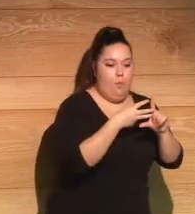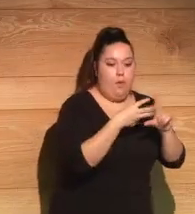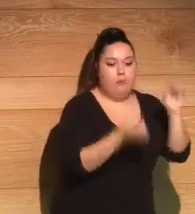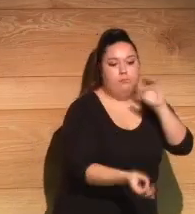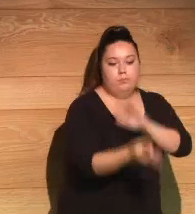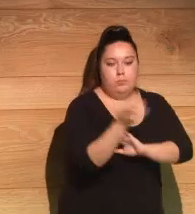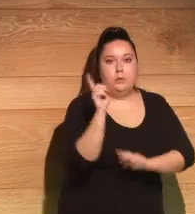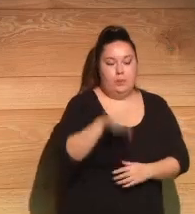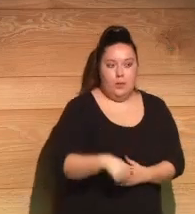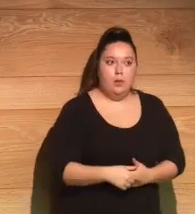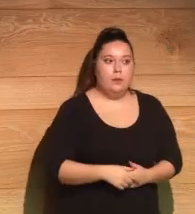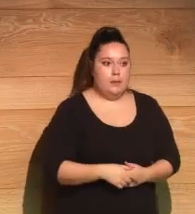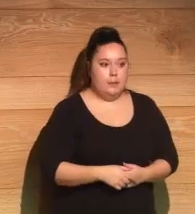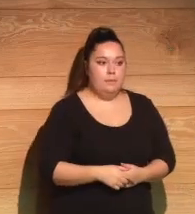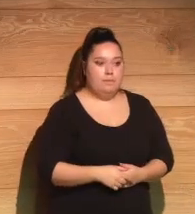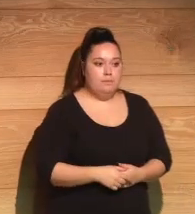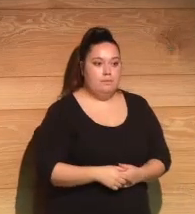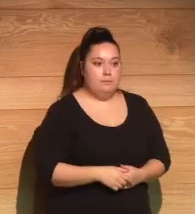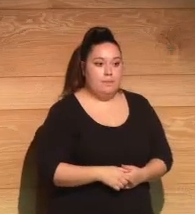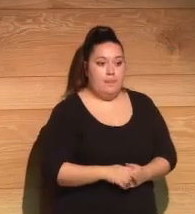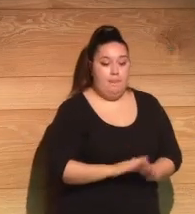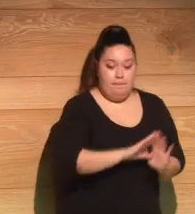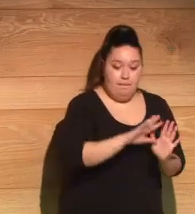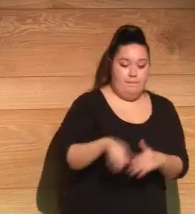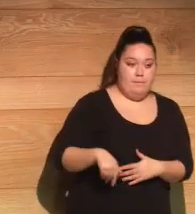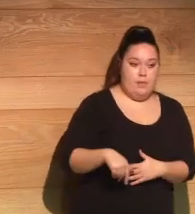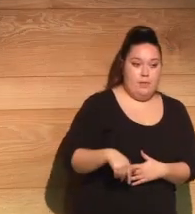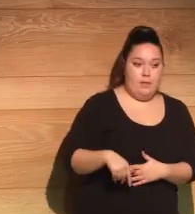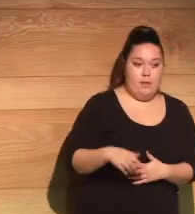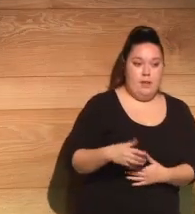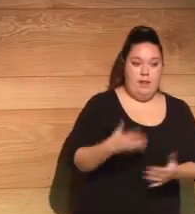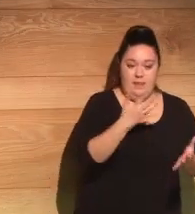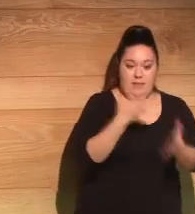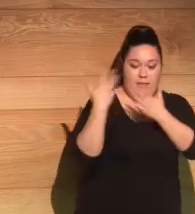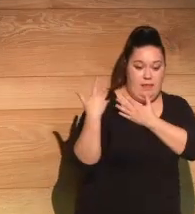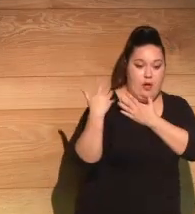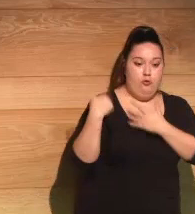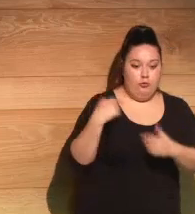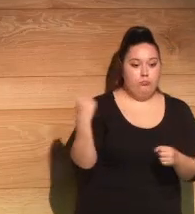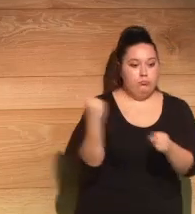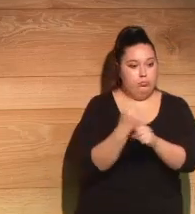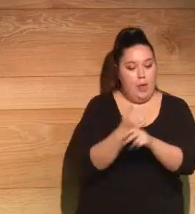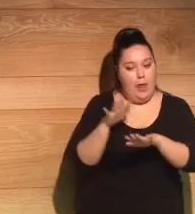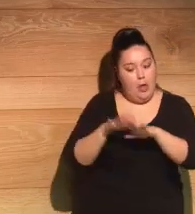sería el asunto, ¿no? No obstante, después de 10 años en las redes sociales sí que he podido evidentemente diagnosticar que